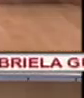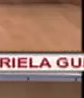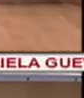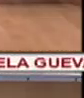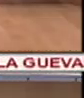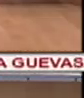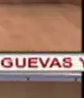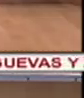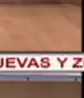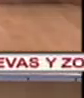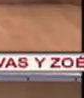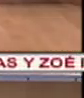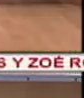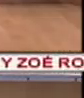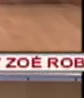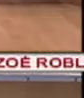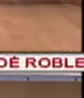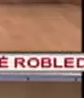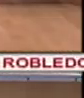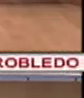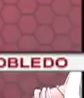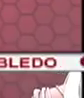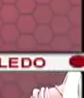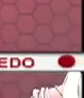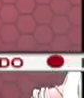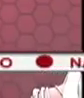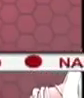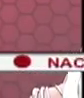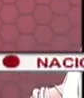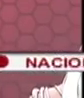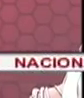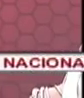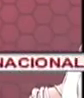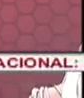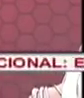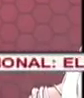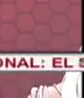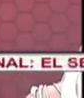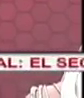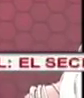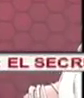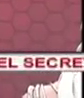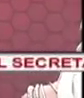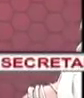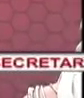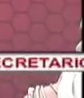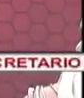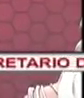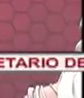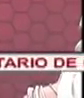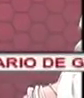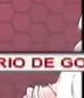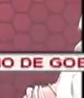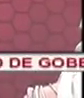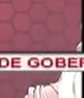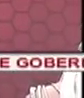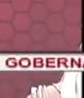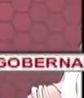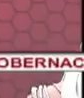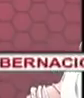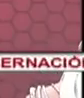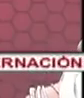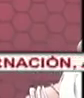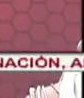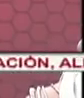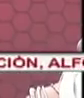cuestiones artísticas y culturales, porque ahí se ve muy claramente cuáles son los aportes de los recién llegados, los que vienen de otro